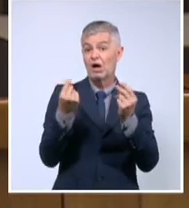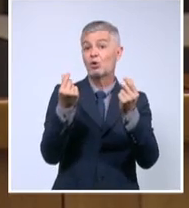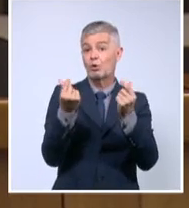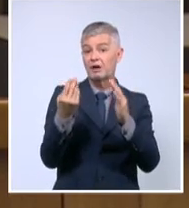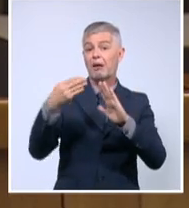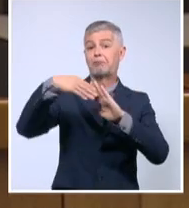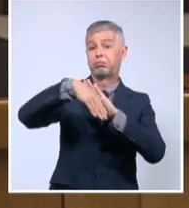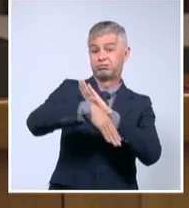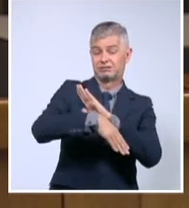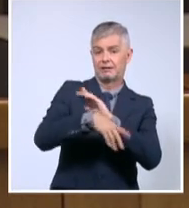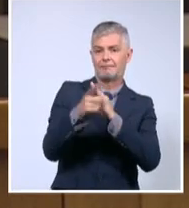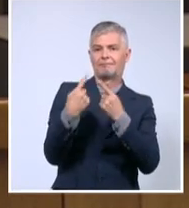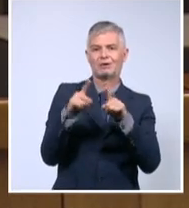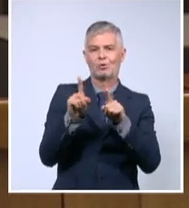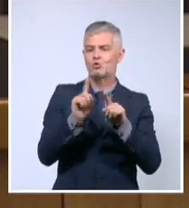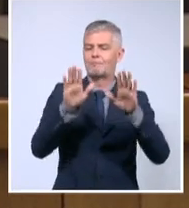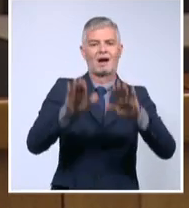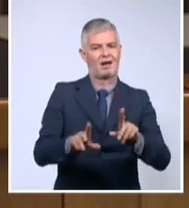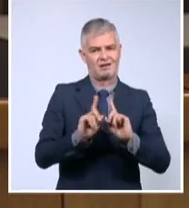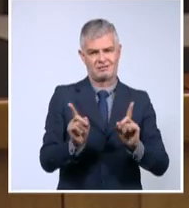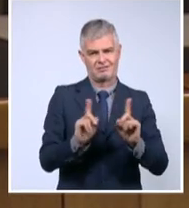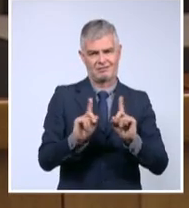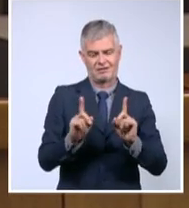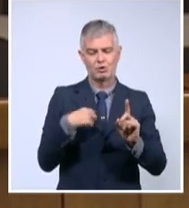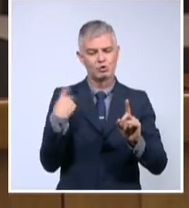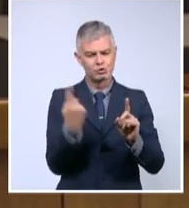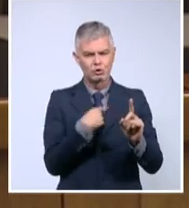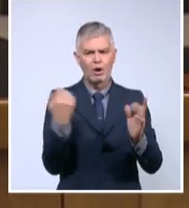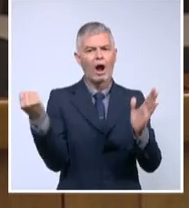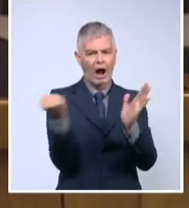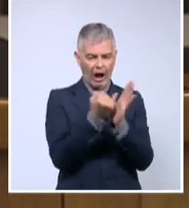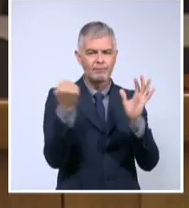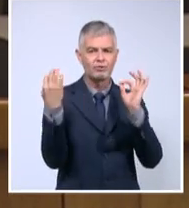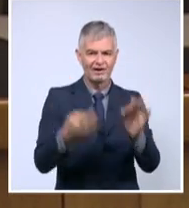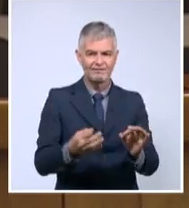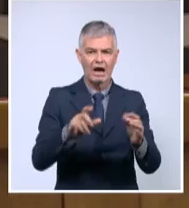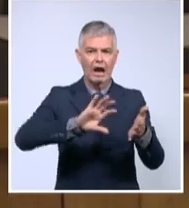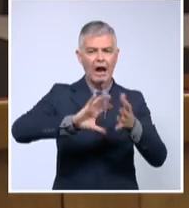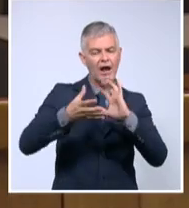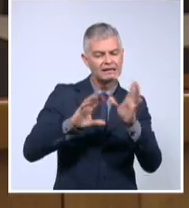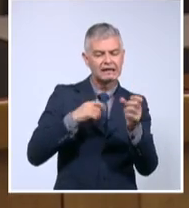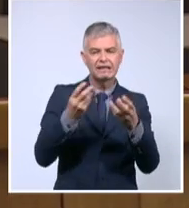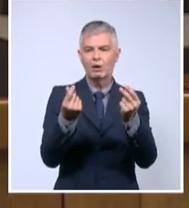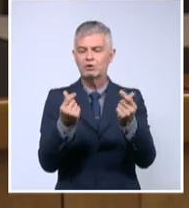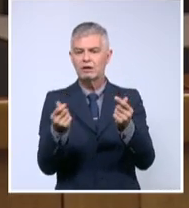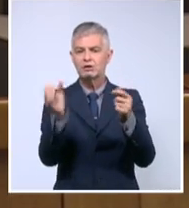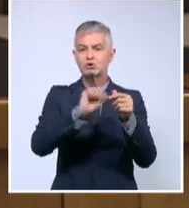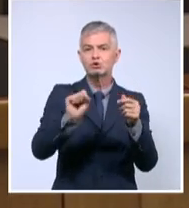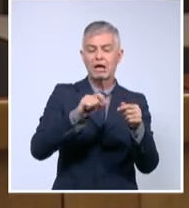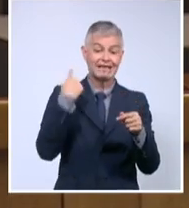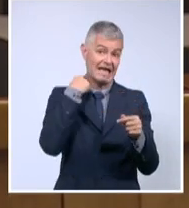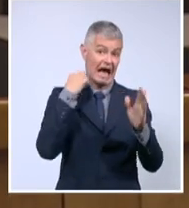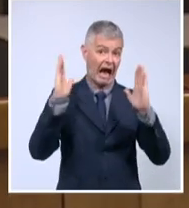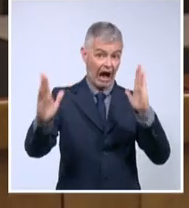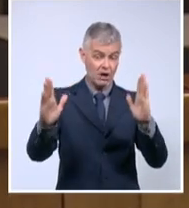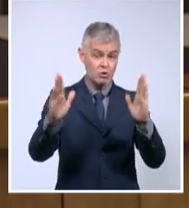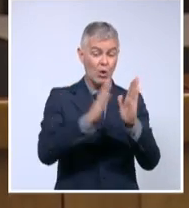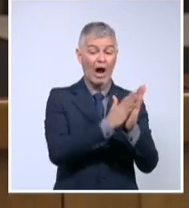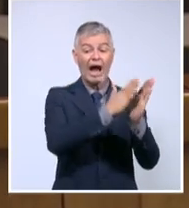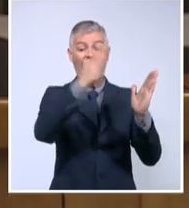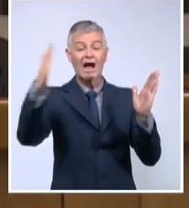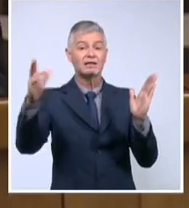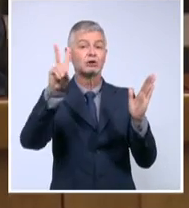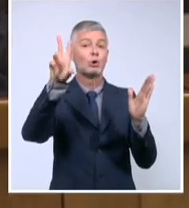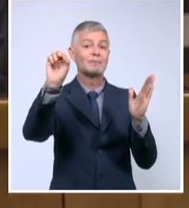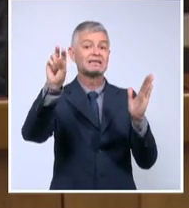pero no se detiene. Hemos aprobado la Estrategia Económico-Social y el Plan Nacional de Desarrollo Económico y Social hasta el año 2030 y